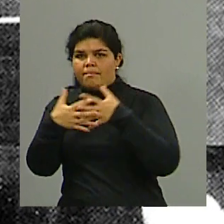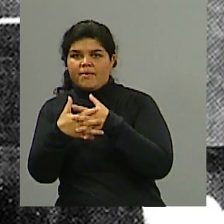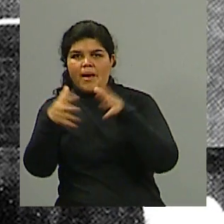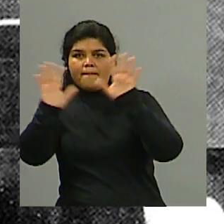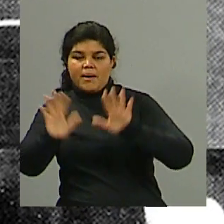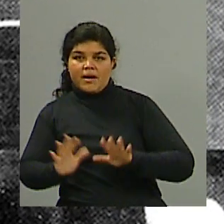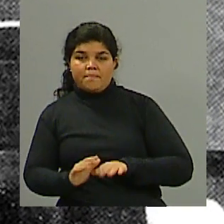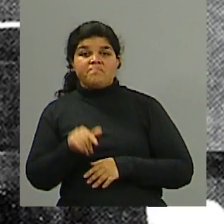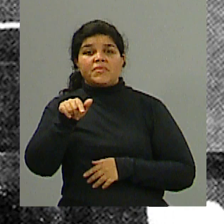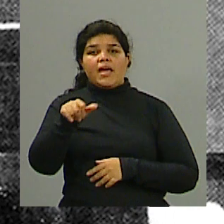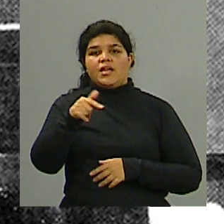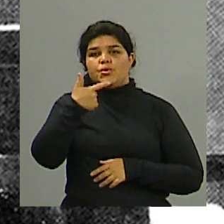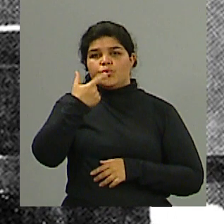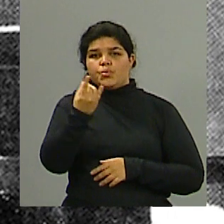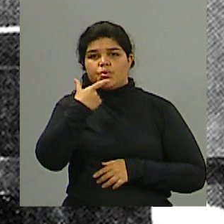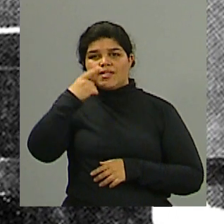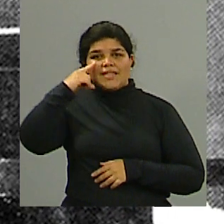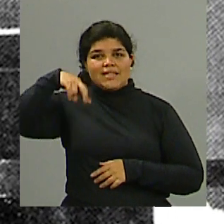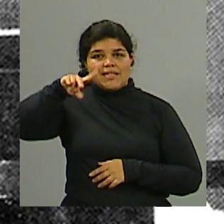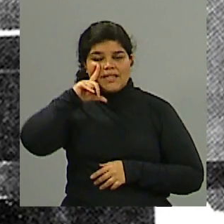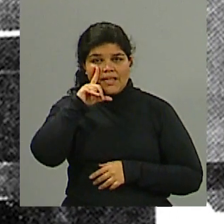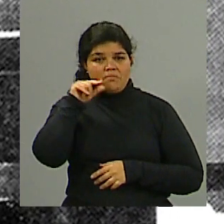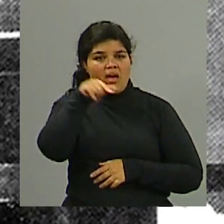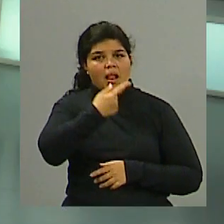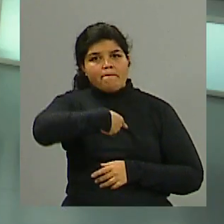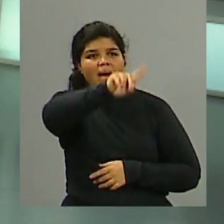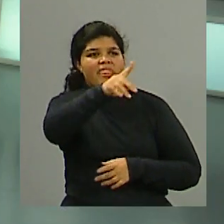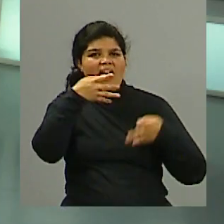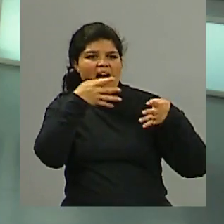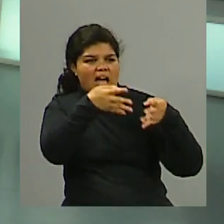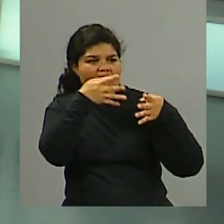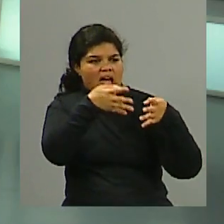la guerra, lo enviaron a especializarse, y él dijo,